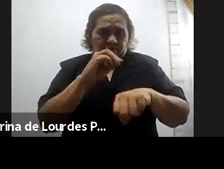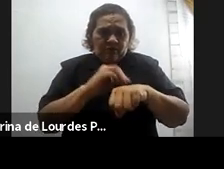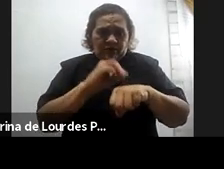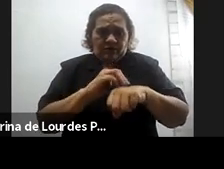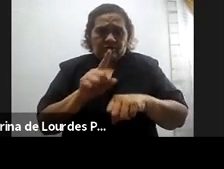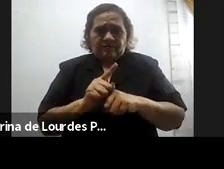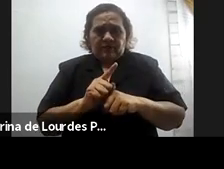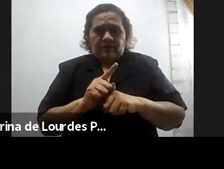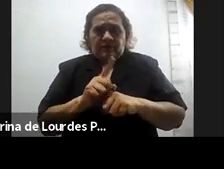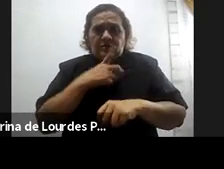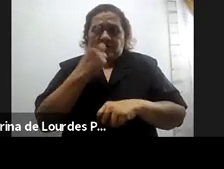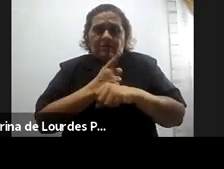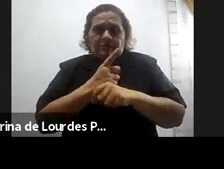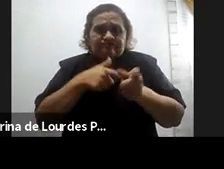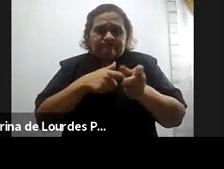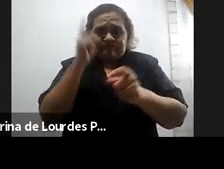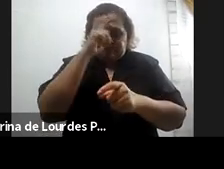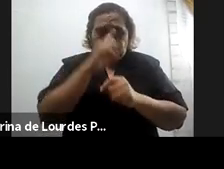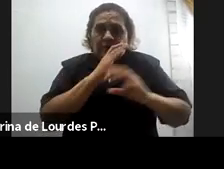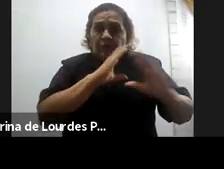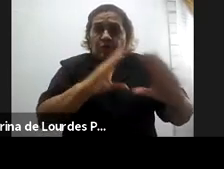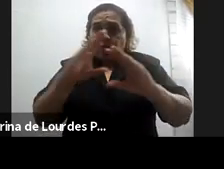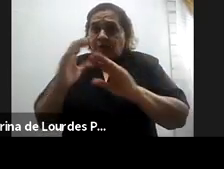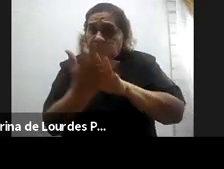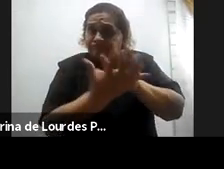Te damos las siguientes recomendaciones para el cuidado de los